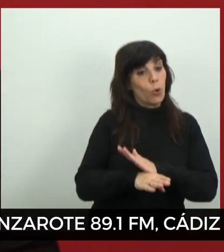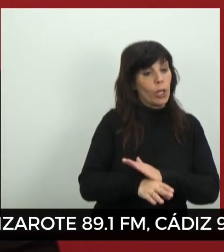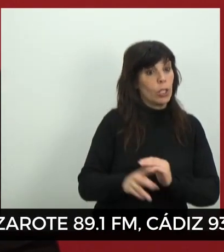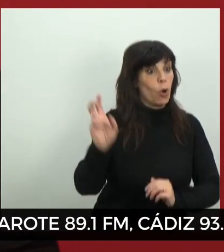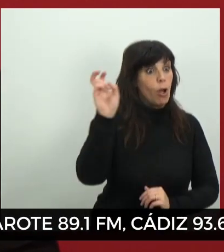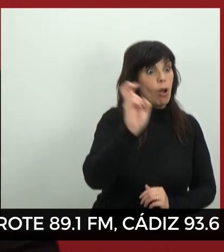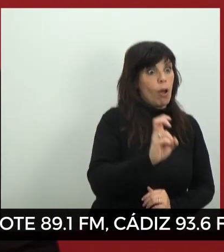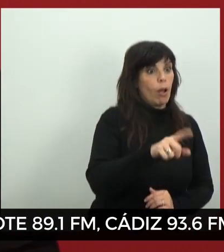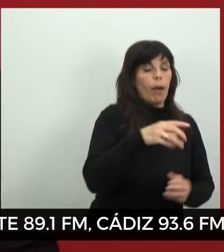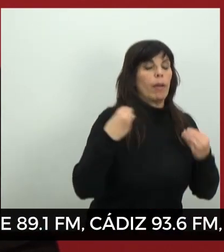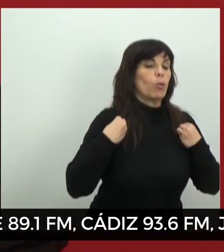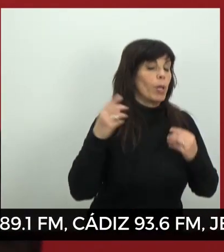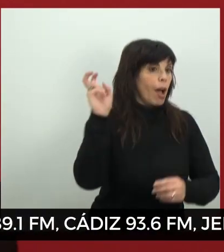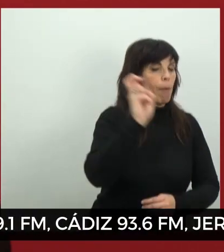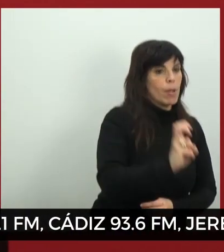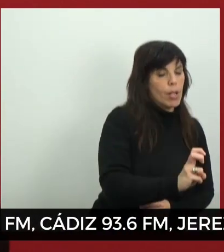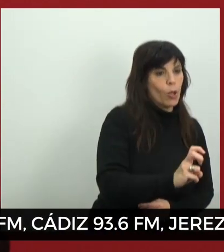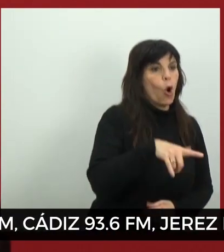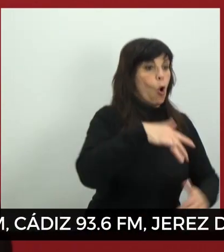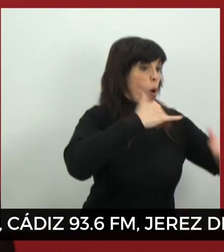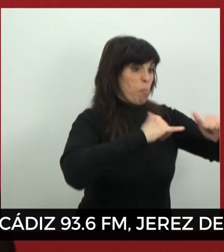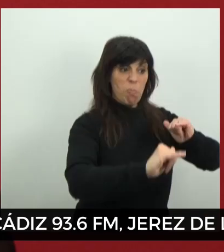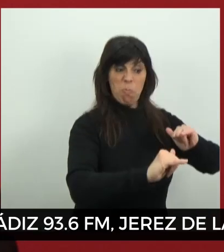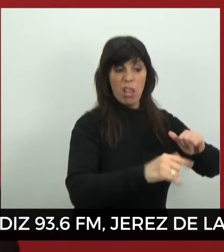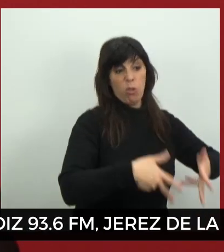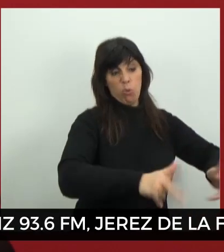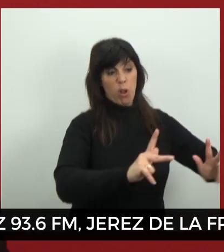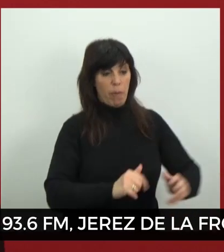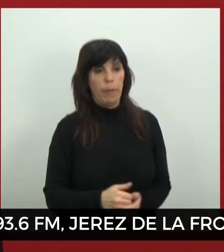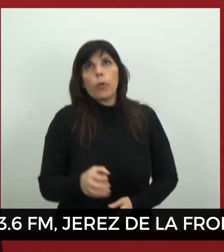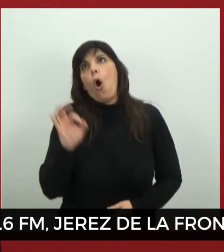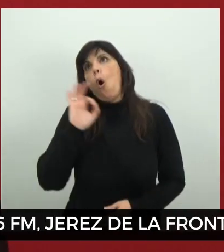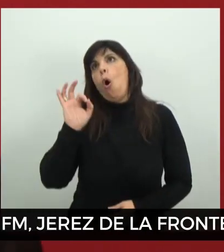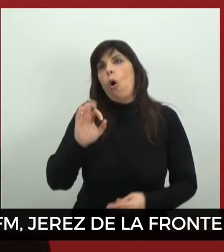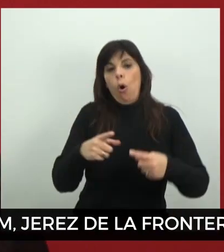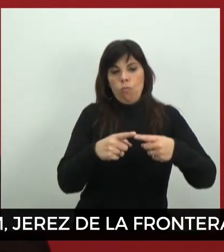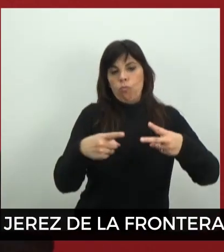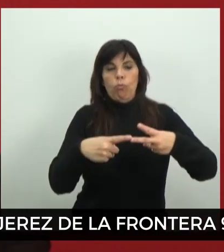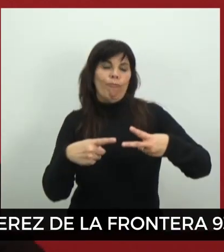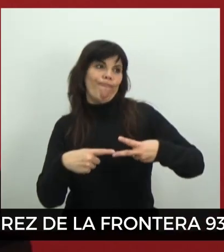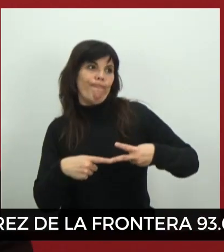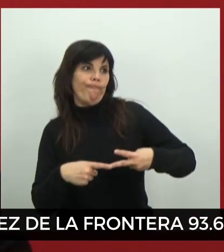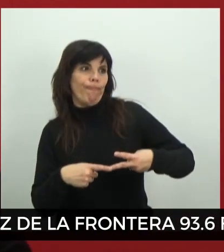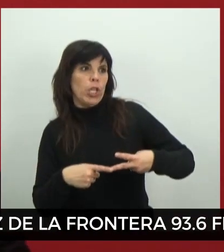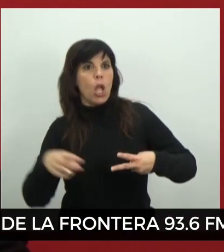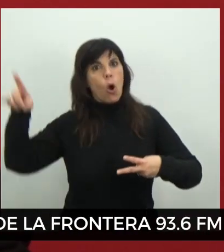maldición. Cuando una persona está bajo influencia diabólica, mayormente no lo sabe.